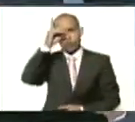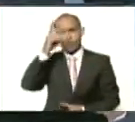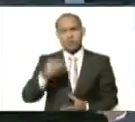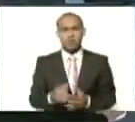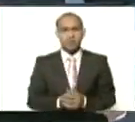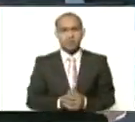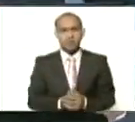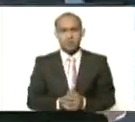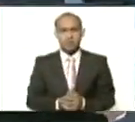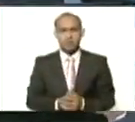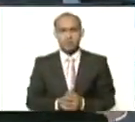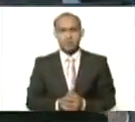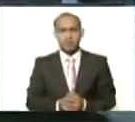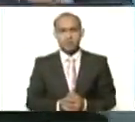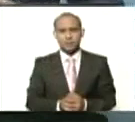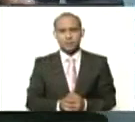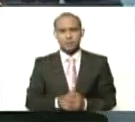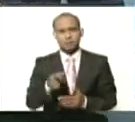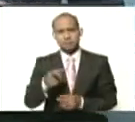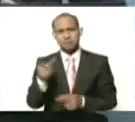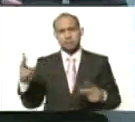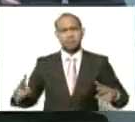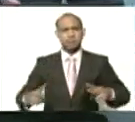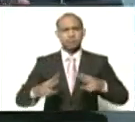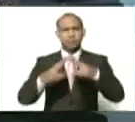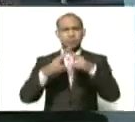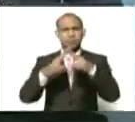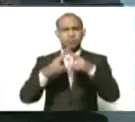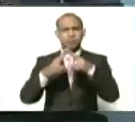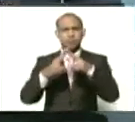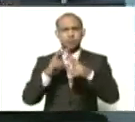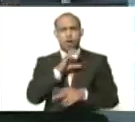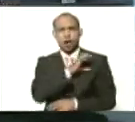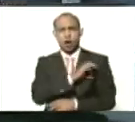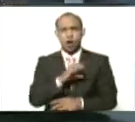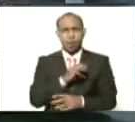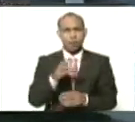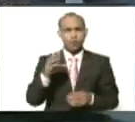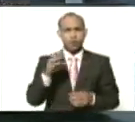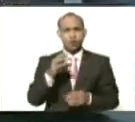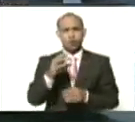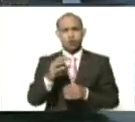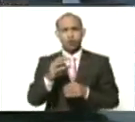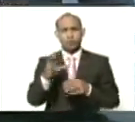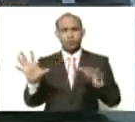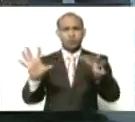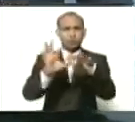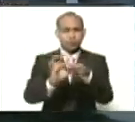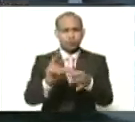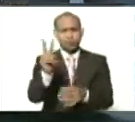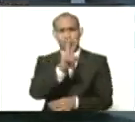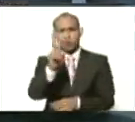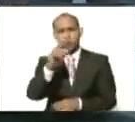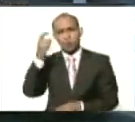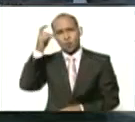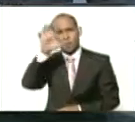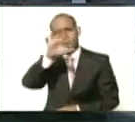de la República Bolivariana de Venezuela en este encuentro de la Comisión Mixta Intergubernamental de Alto